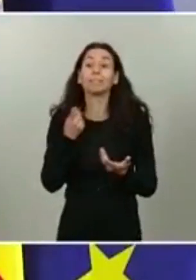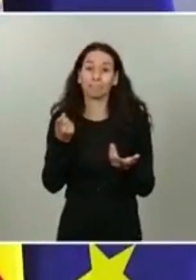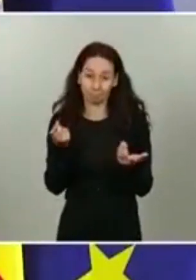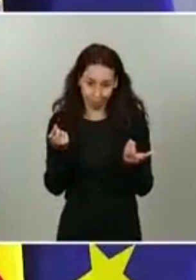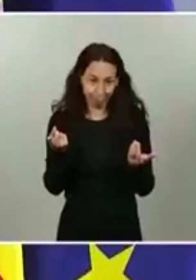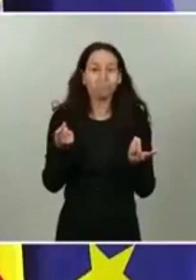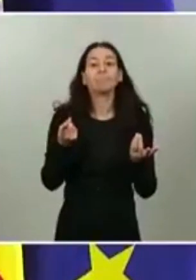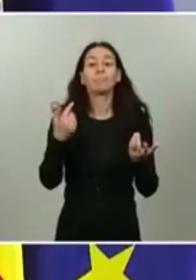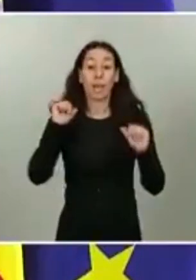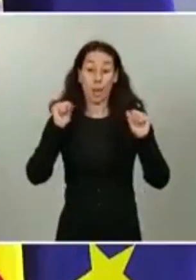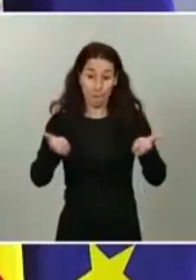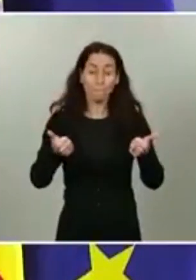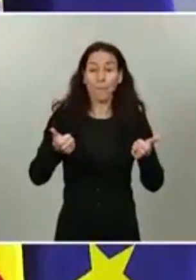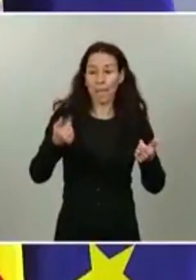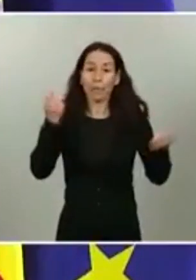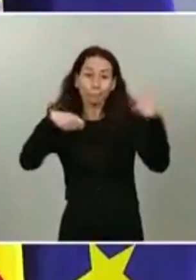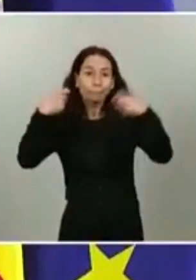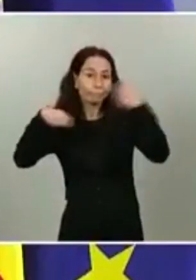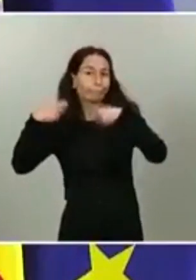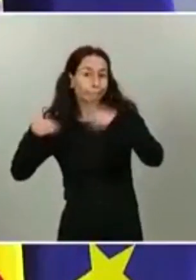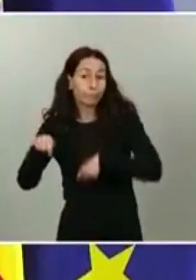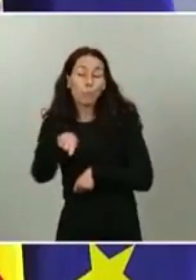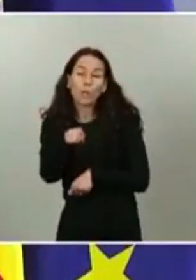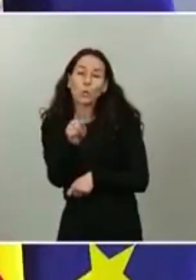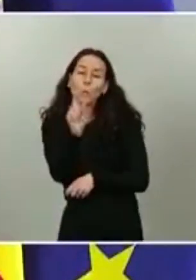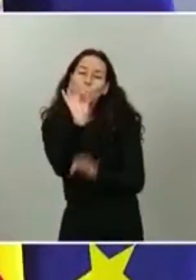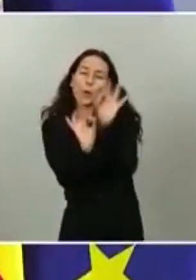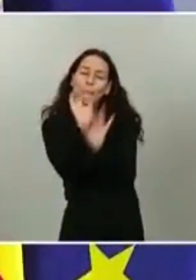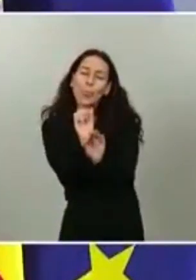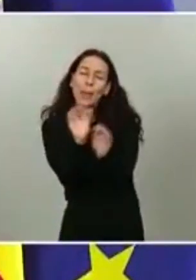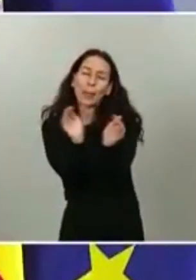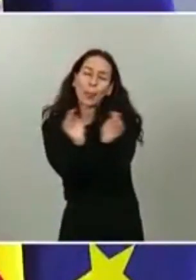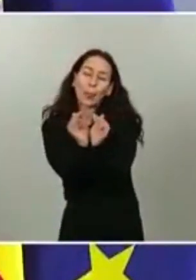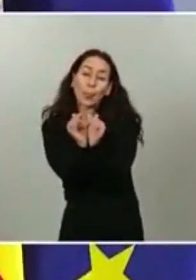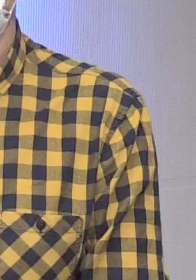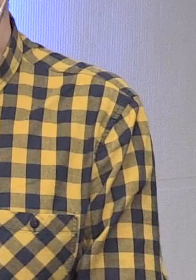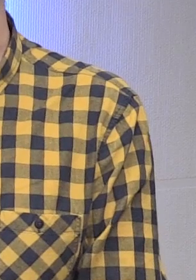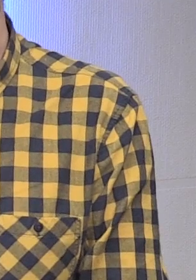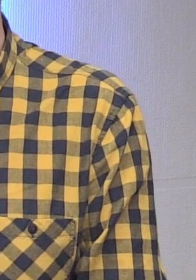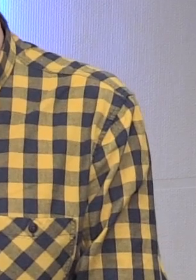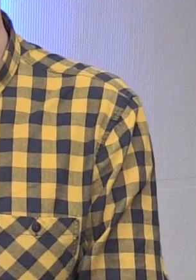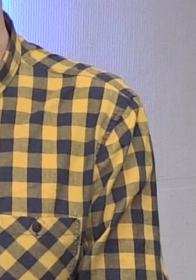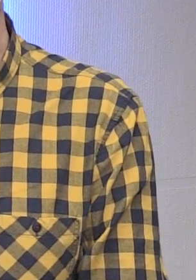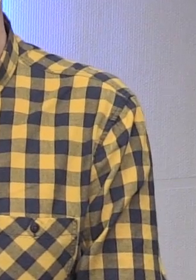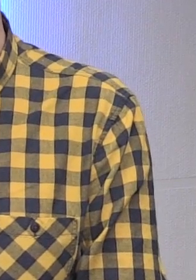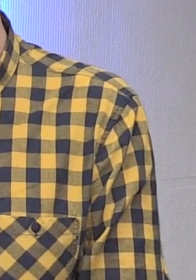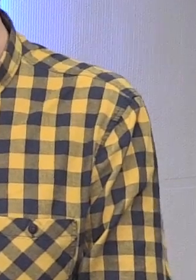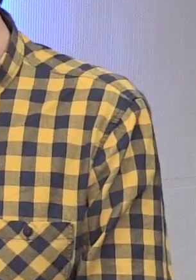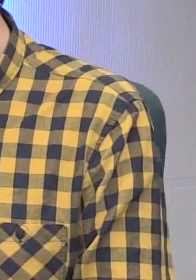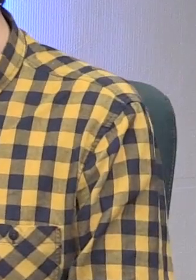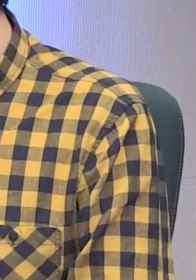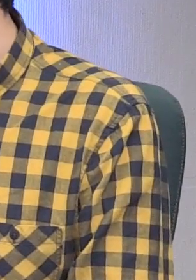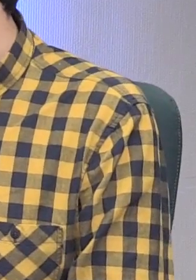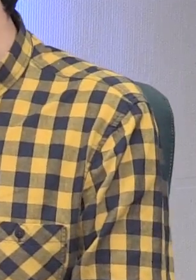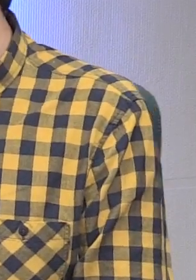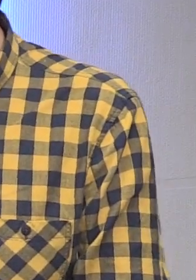ongs si les viene bien más no tengo que decir sobre el tema nosotros en este caso pues mira a raíz de